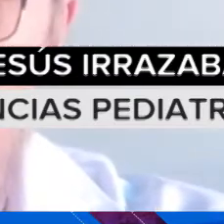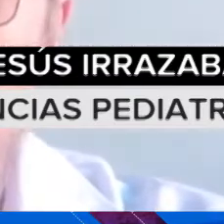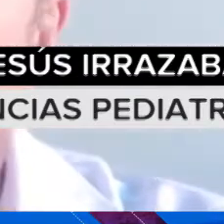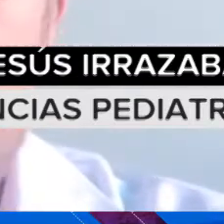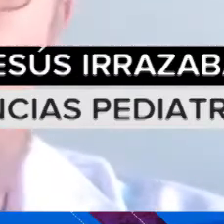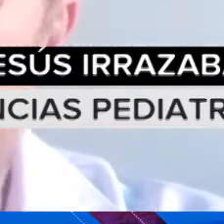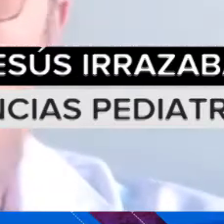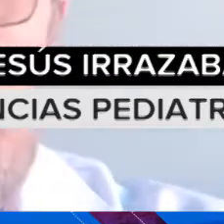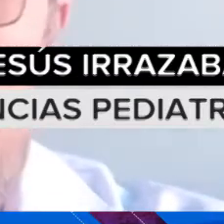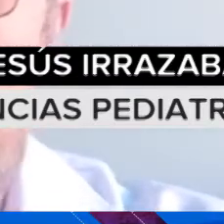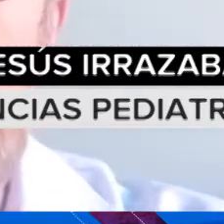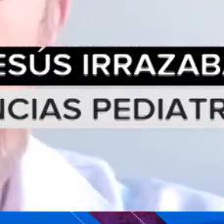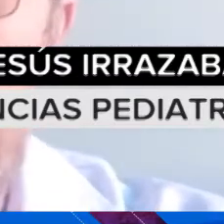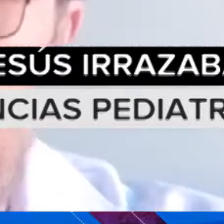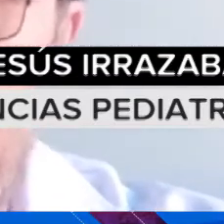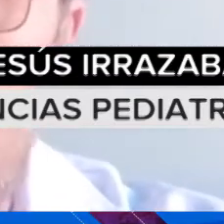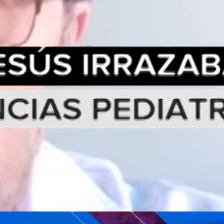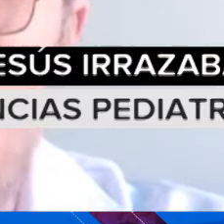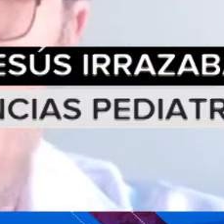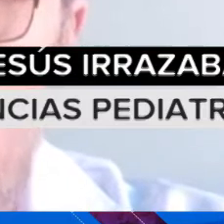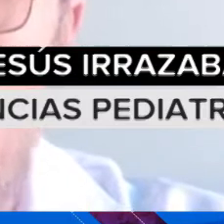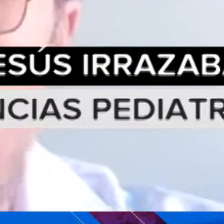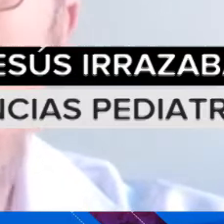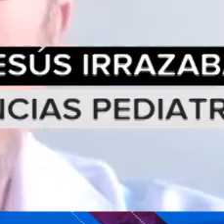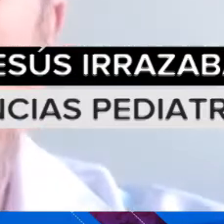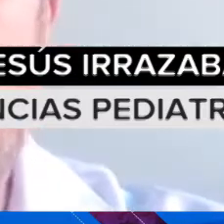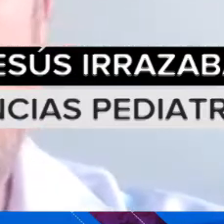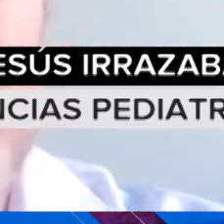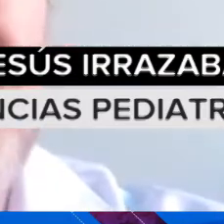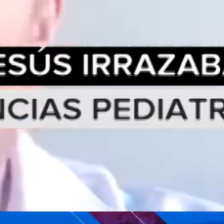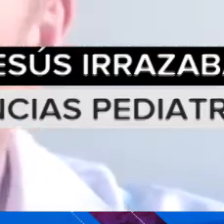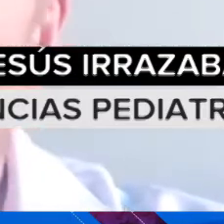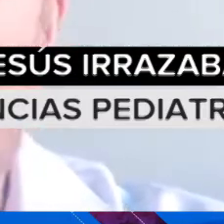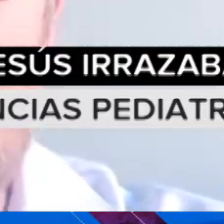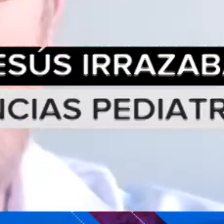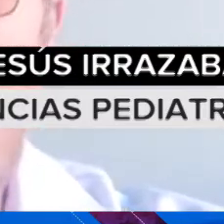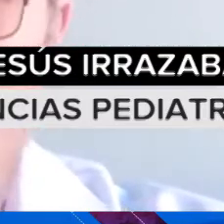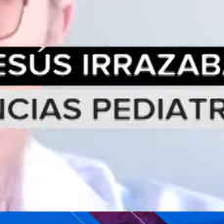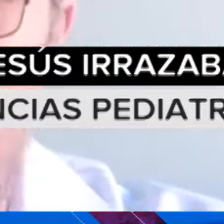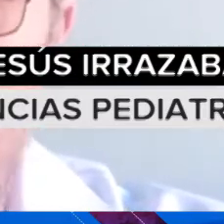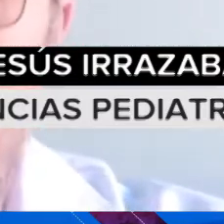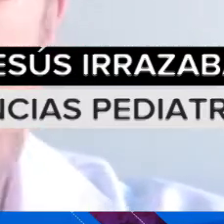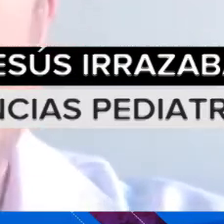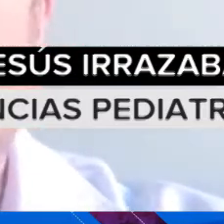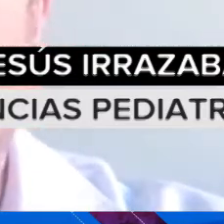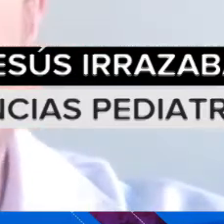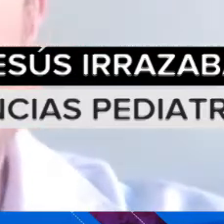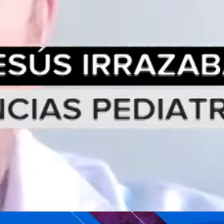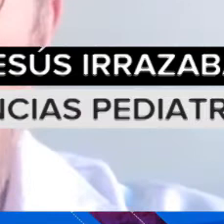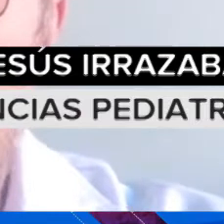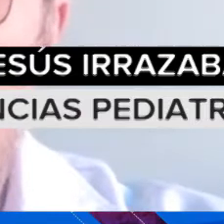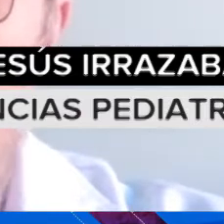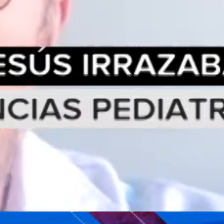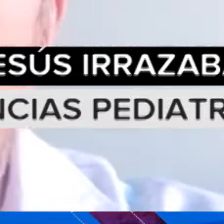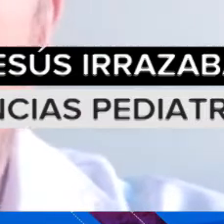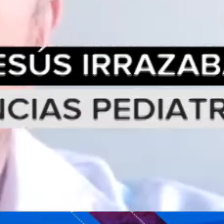ser. Y no se le puede ofrecer esta calidad de atención médica a este tipo, en este tipo de infraestructura. Nosotros tuvimos